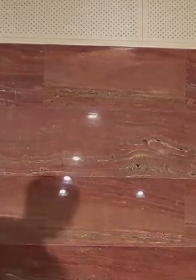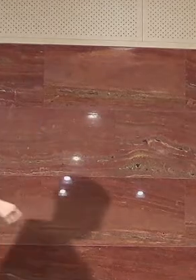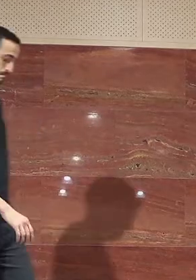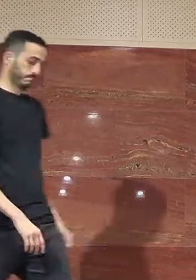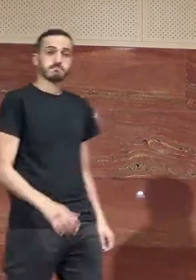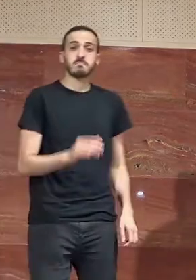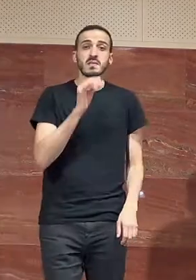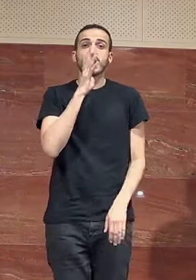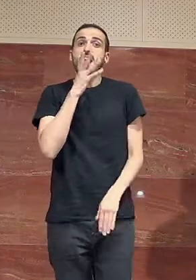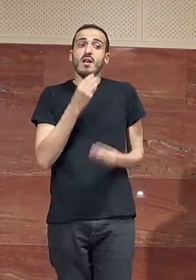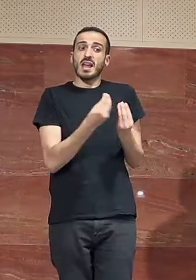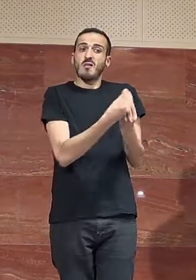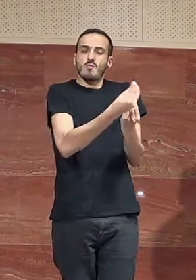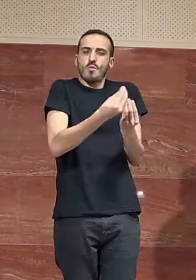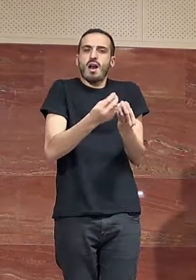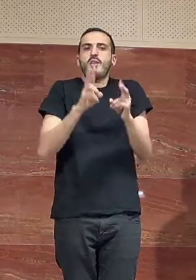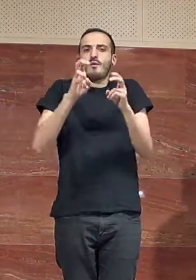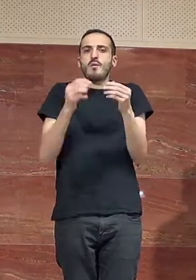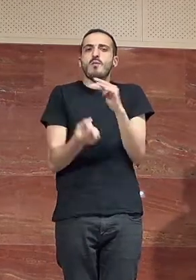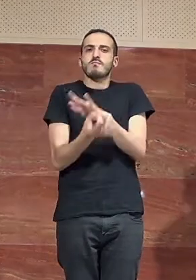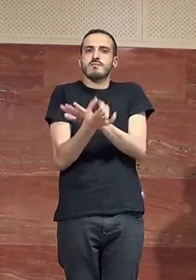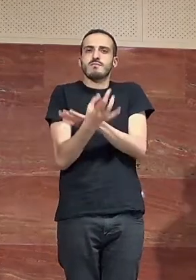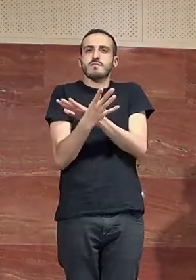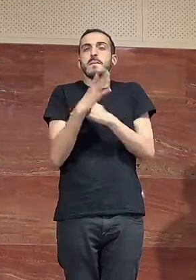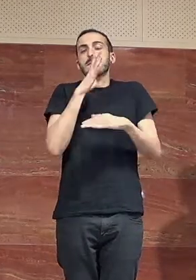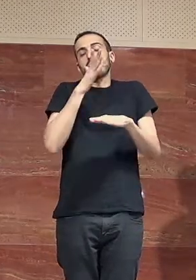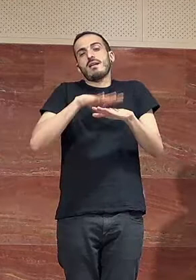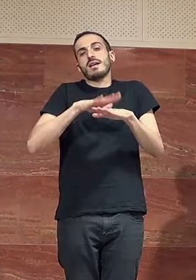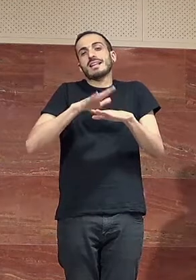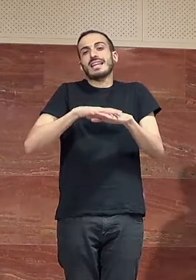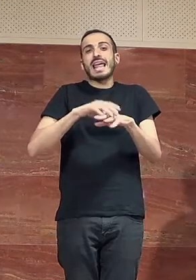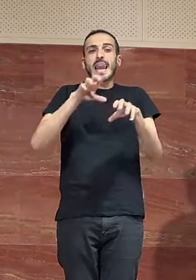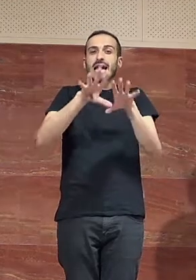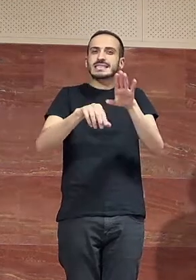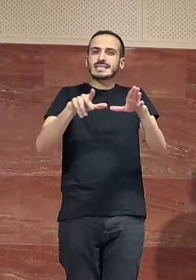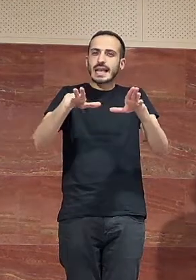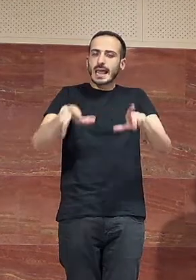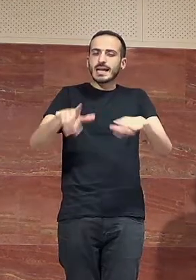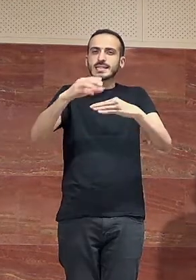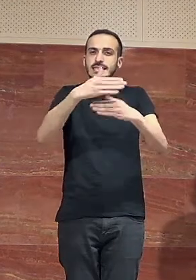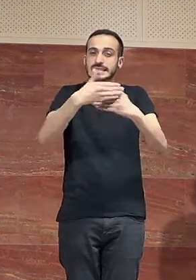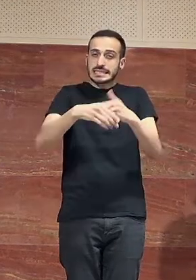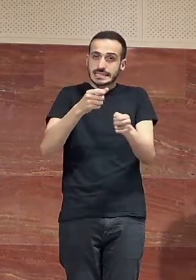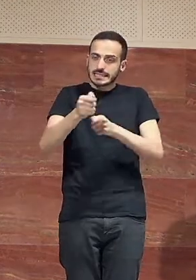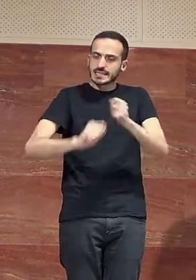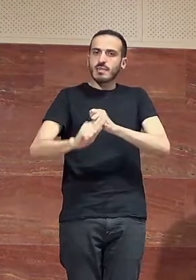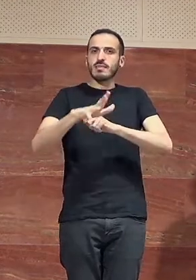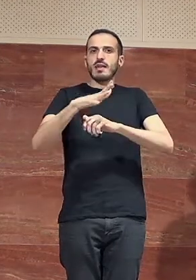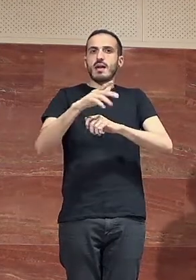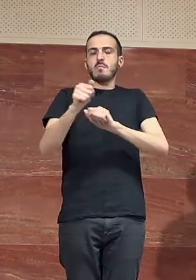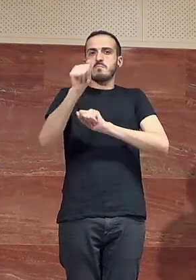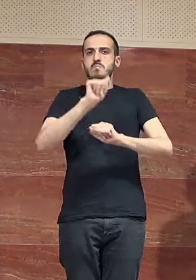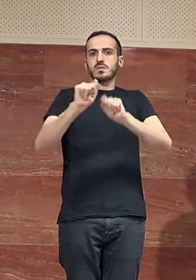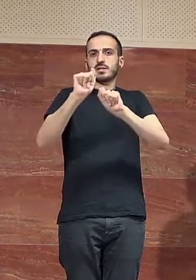nuevos volardos, que son los de protección de los escaparates para evitar los alunizajes, pues todavía la ciudad se está complicando más, ¿no? Y además